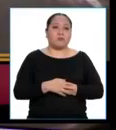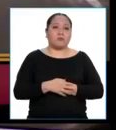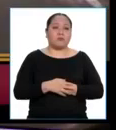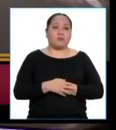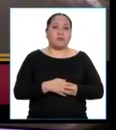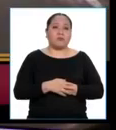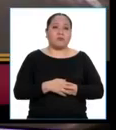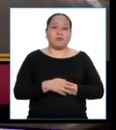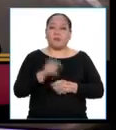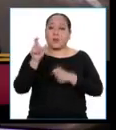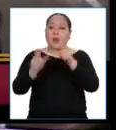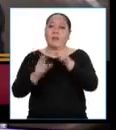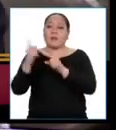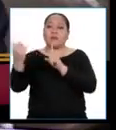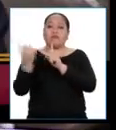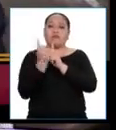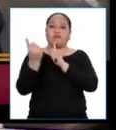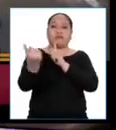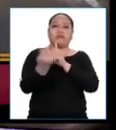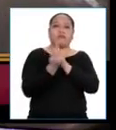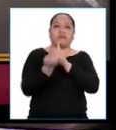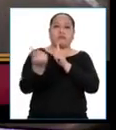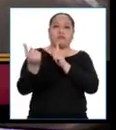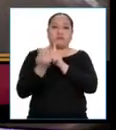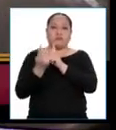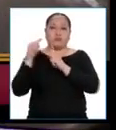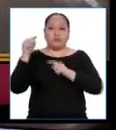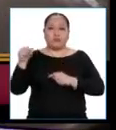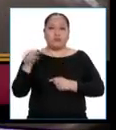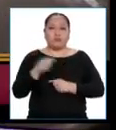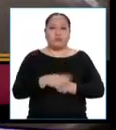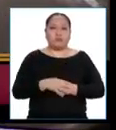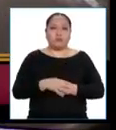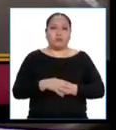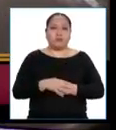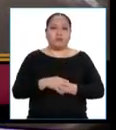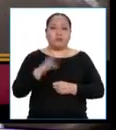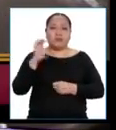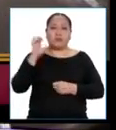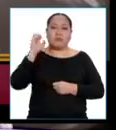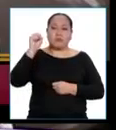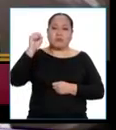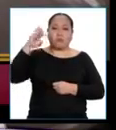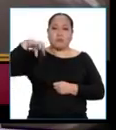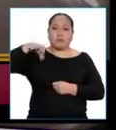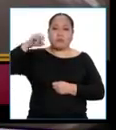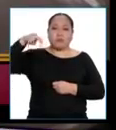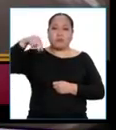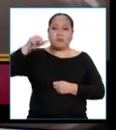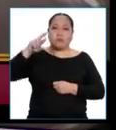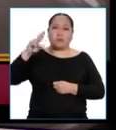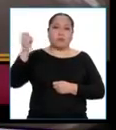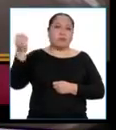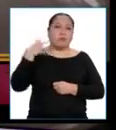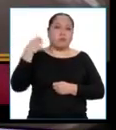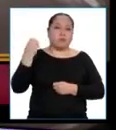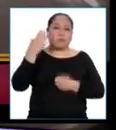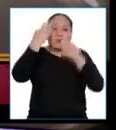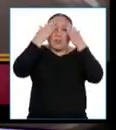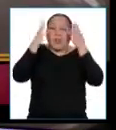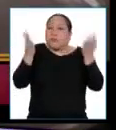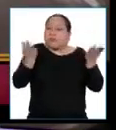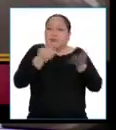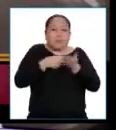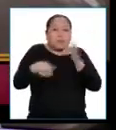La gente se nos acerca y ahí mismo en Espinar me decían, no sabemos qué